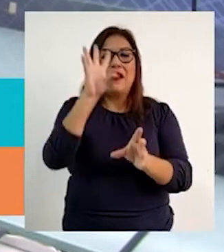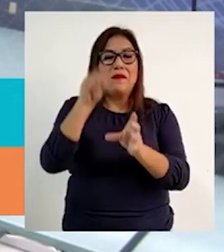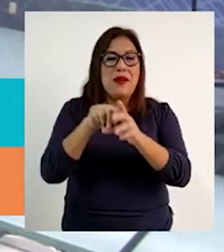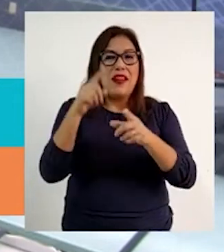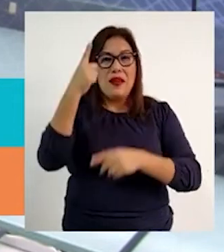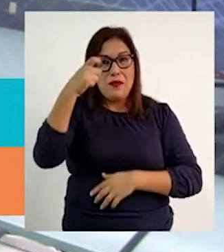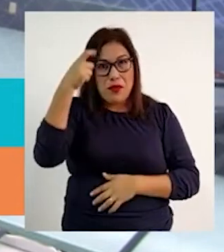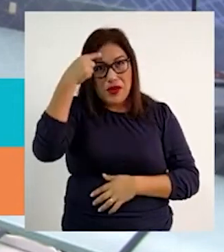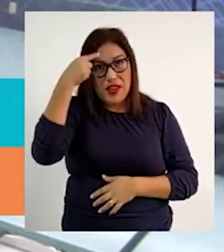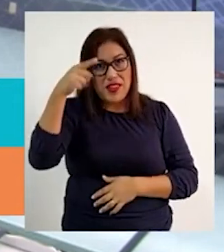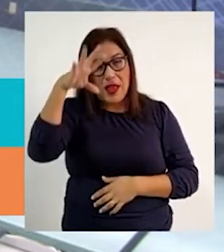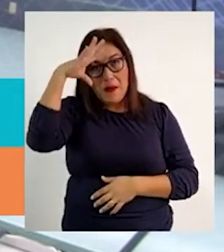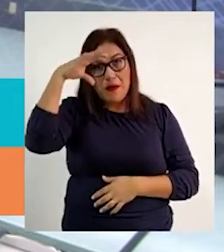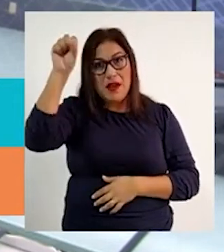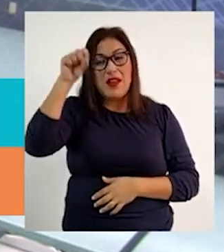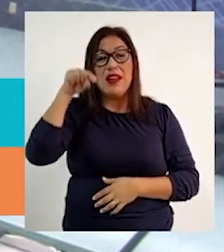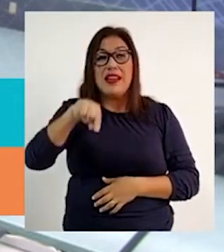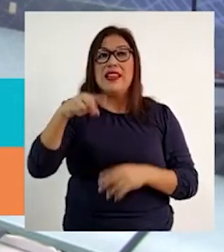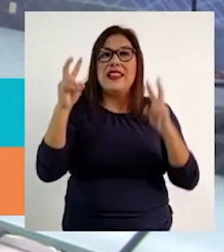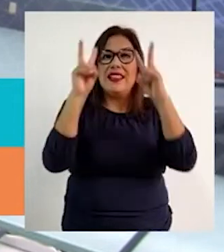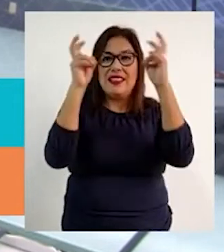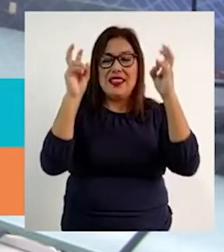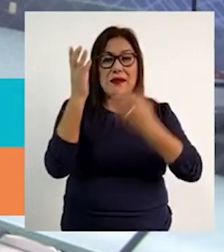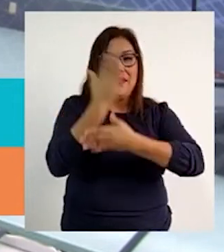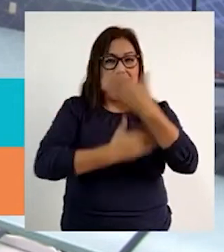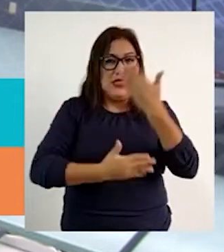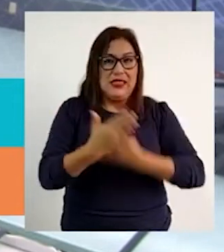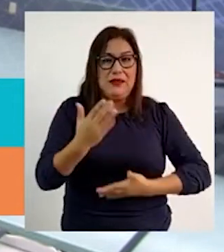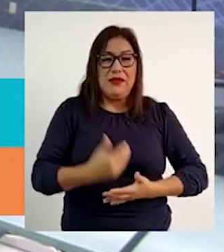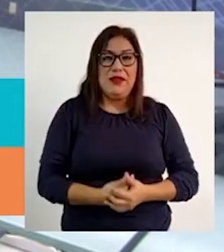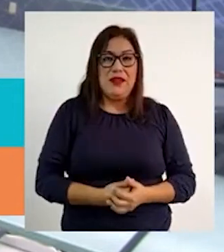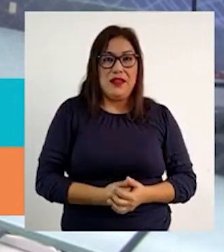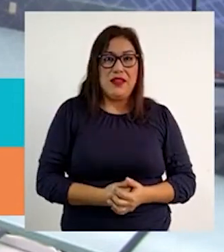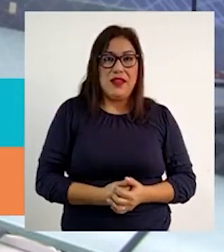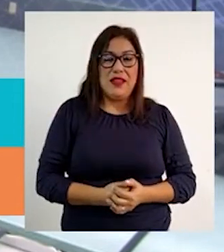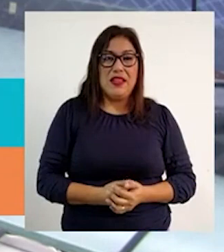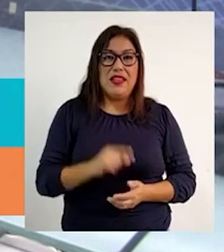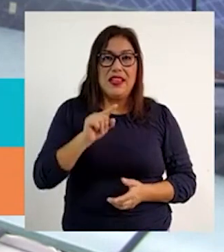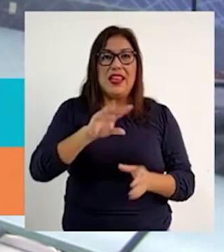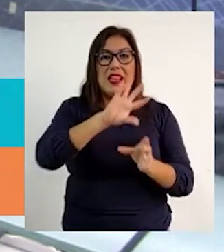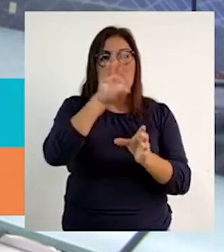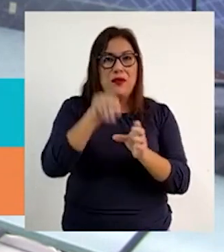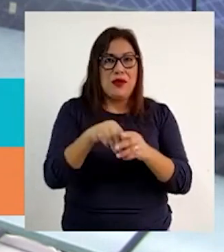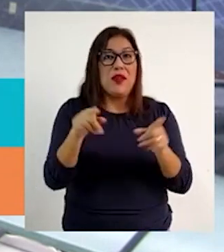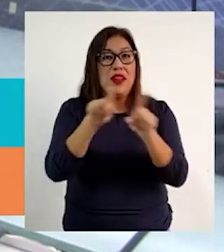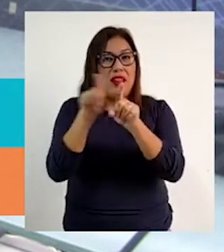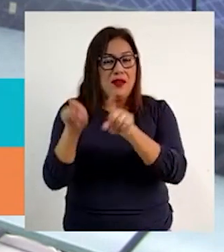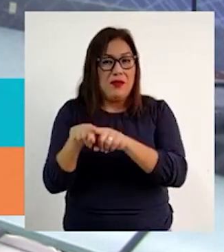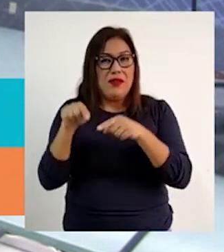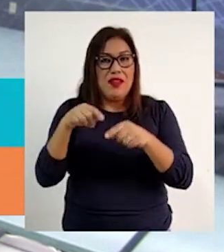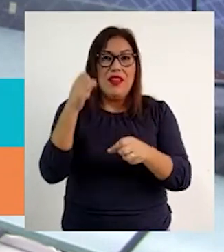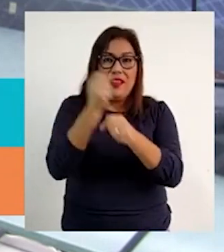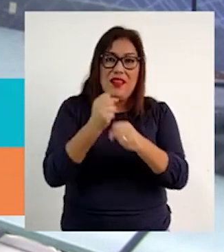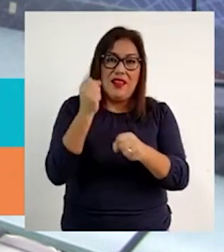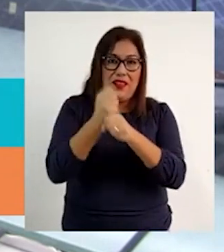de la embajada este tema de la discapacidad, que lo hayan incluido y que estén